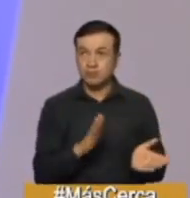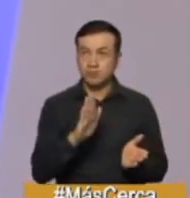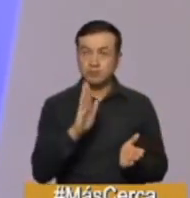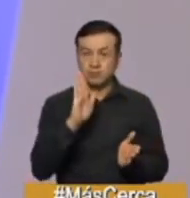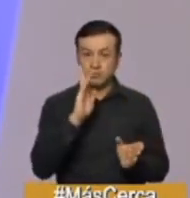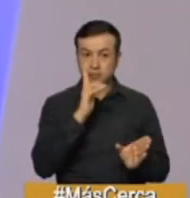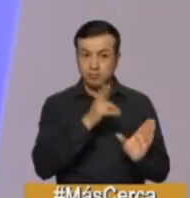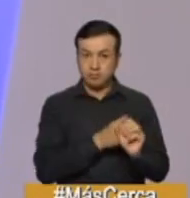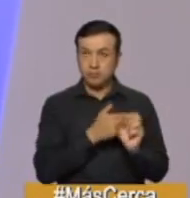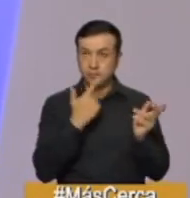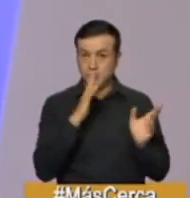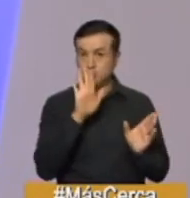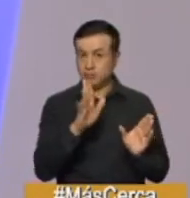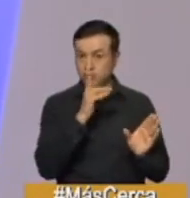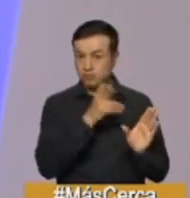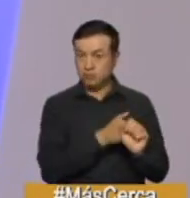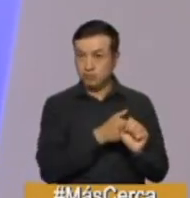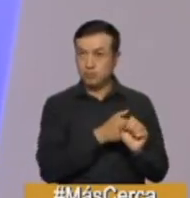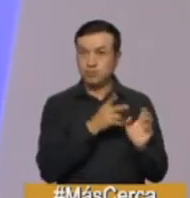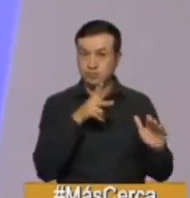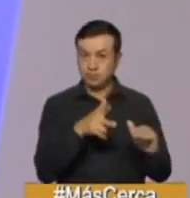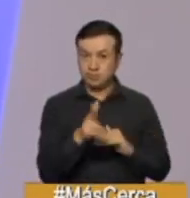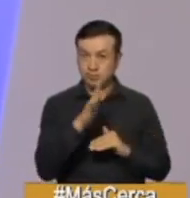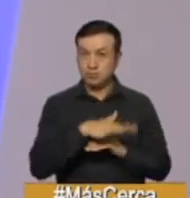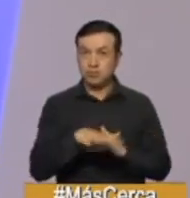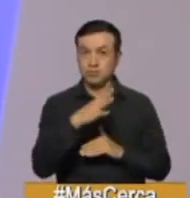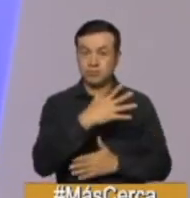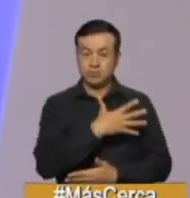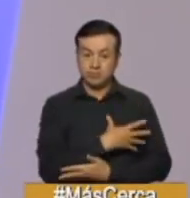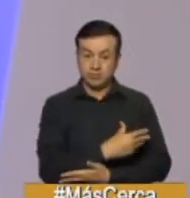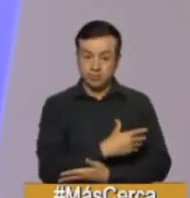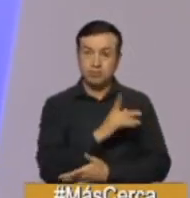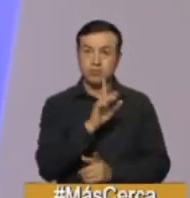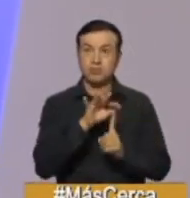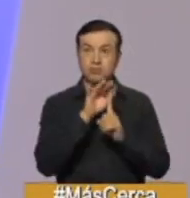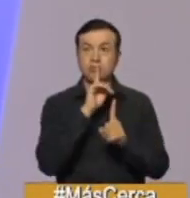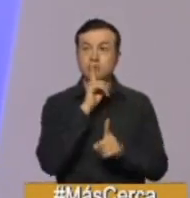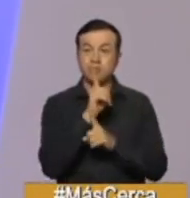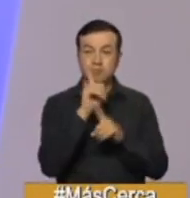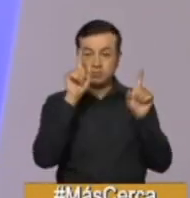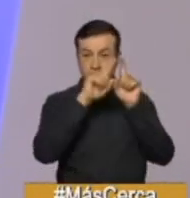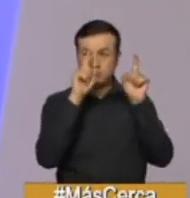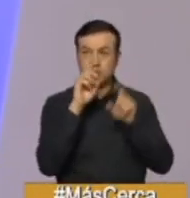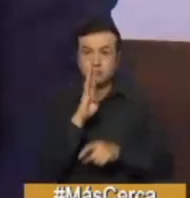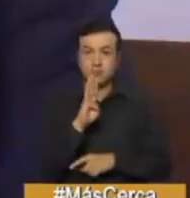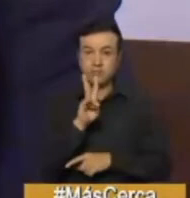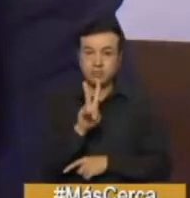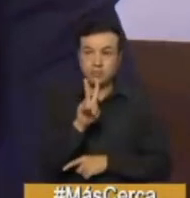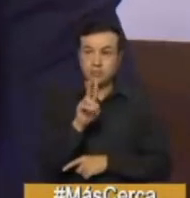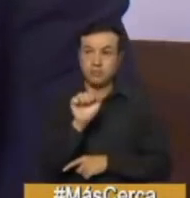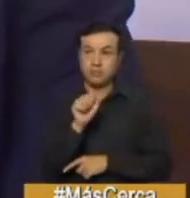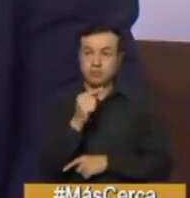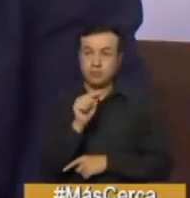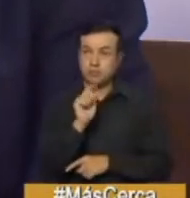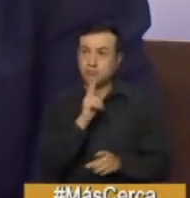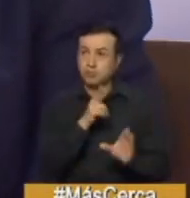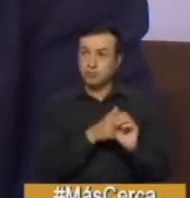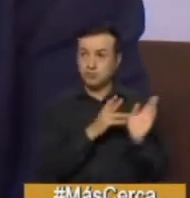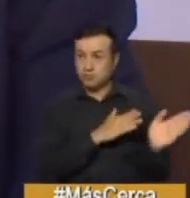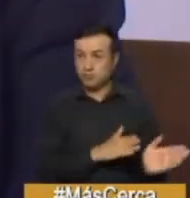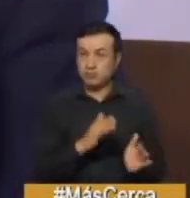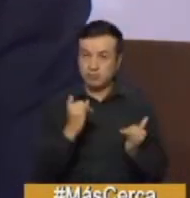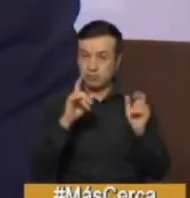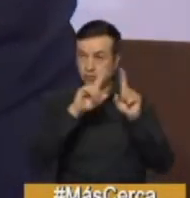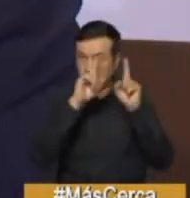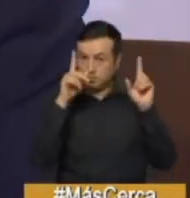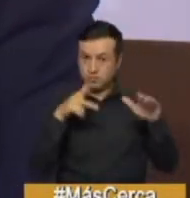estuvo también en en esta inauguración de un lactario muy especial por parte de la empresa vago hoy el día de hoy vamos a estar en la empresa